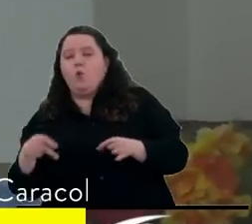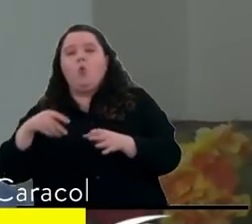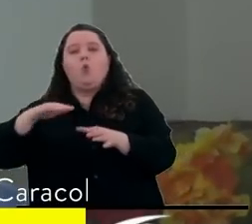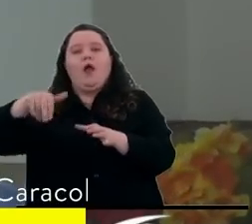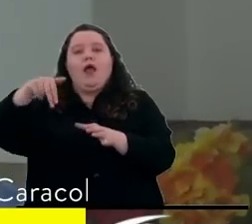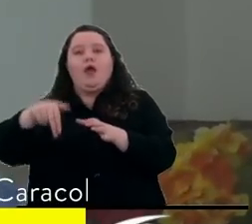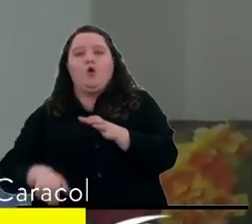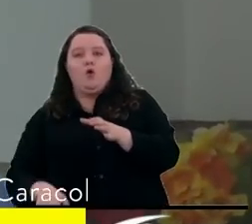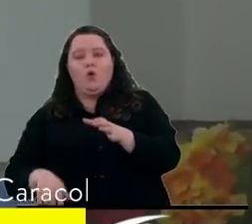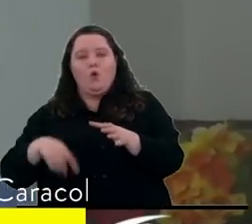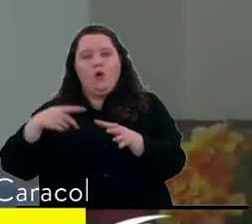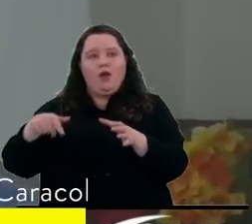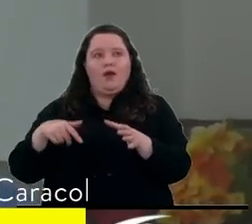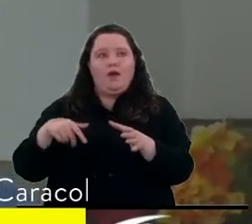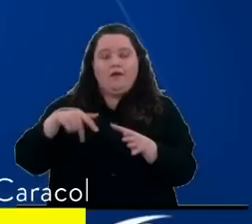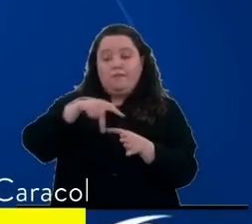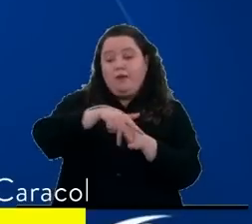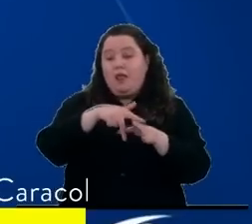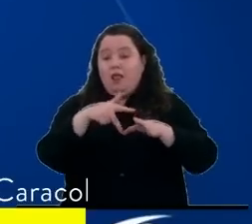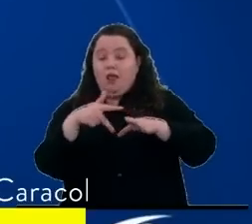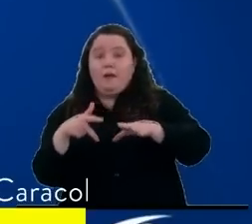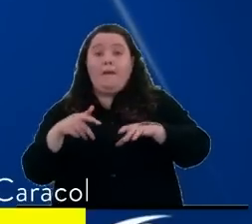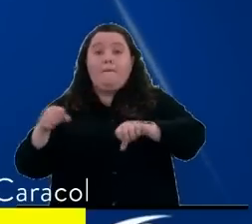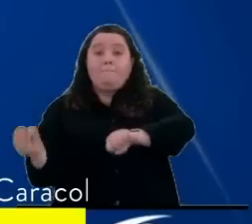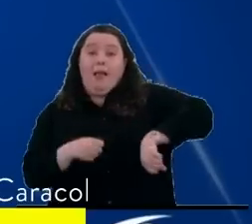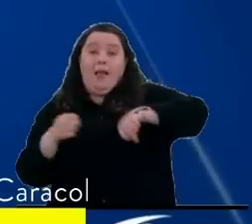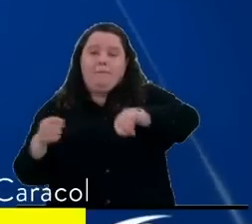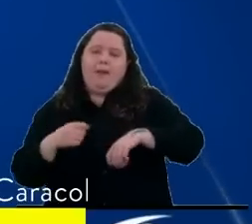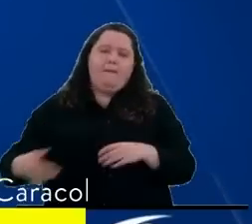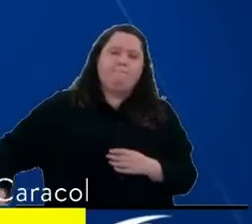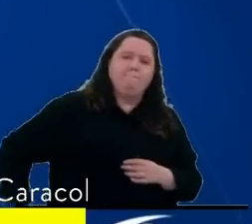las patas, el caballo al rodar le dieron en la columna.